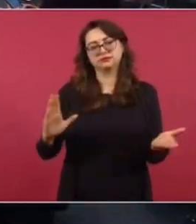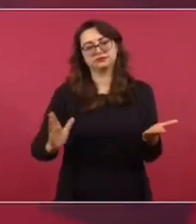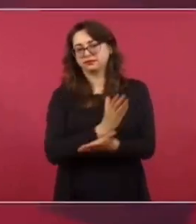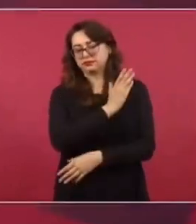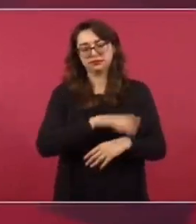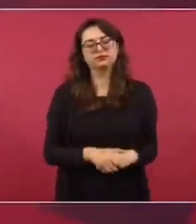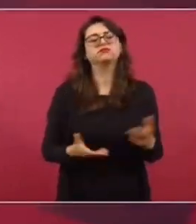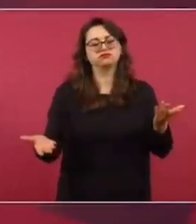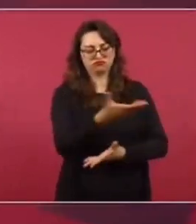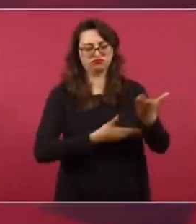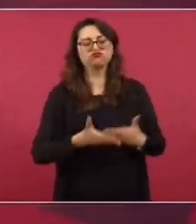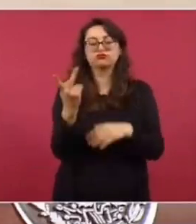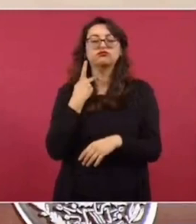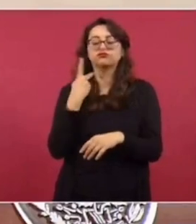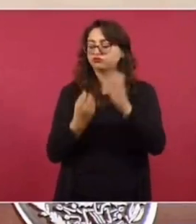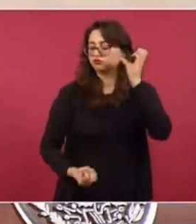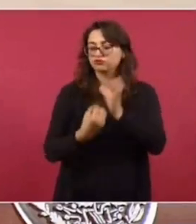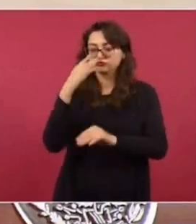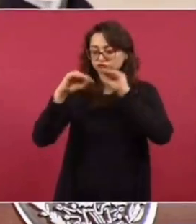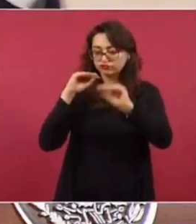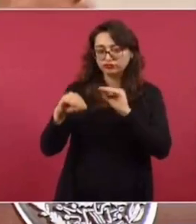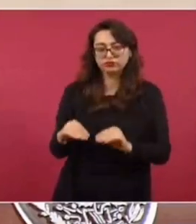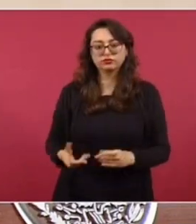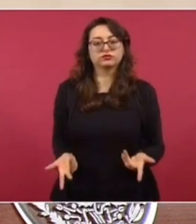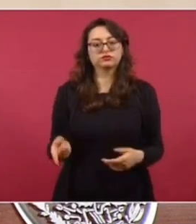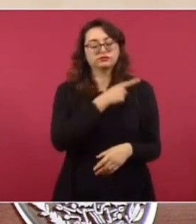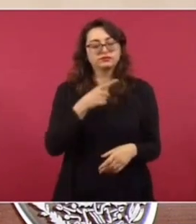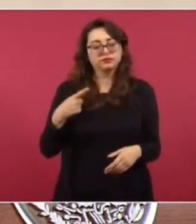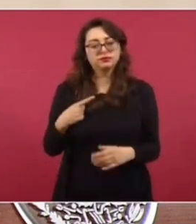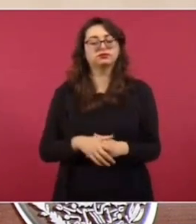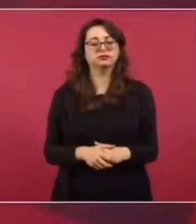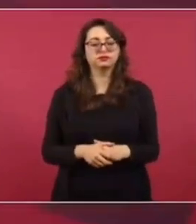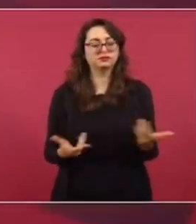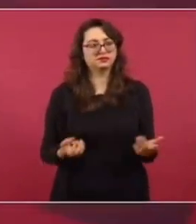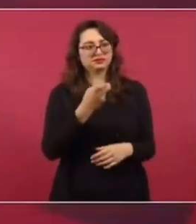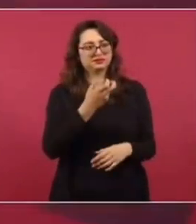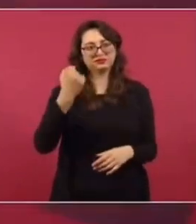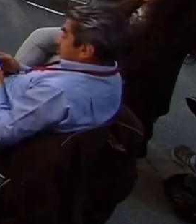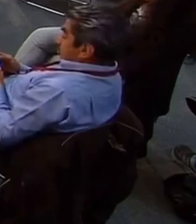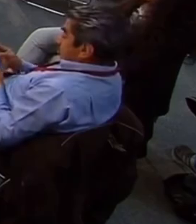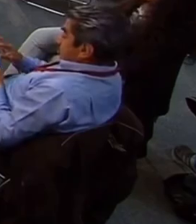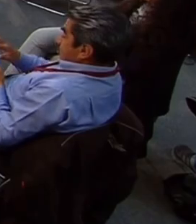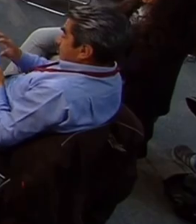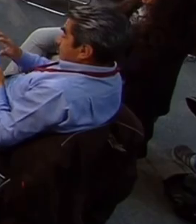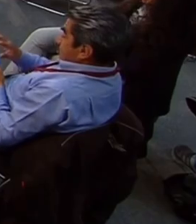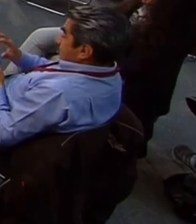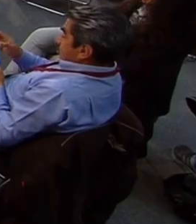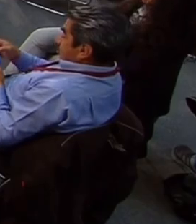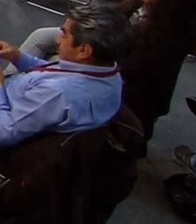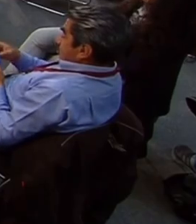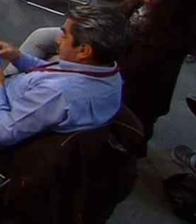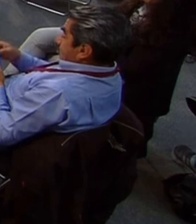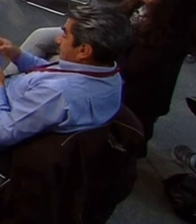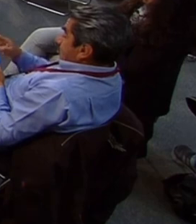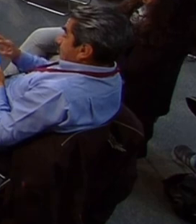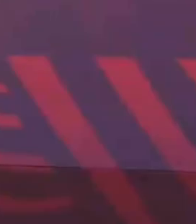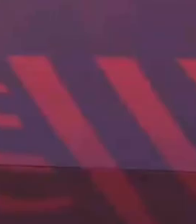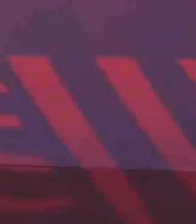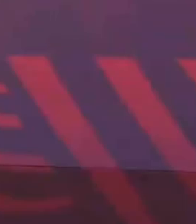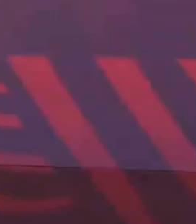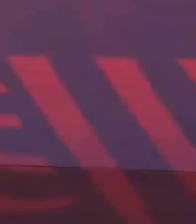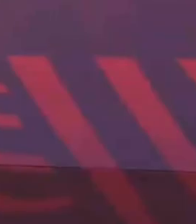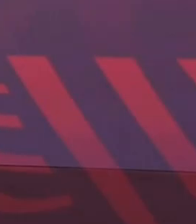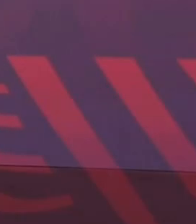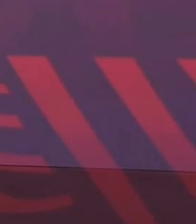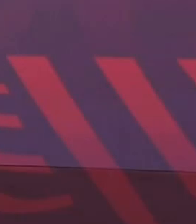Cooperación sí, sometimiento no. Porque tienen que ver además con una actitud prepotente. Pero no pueden haber agentes extranjeros en nuestro